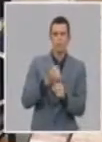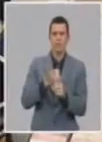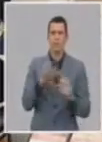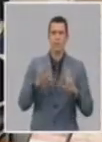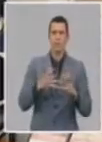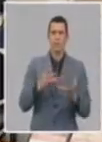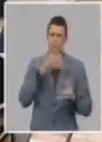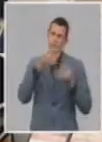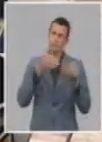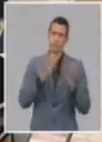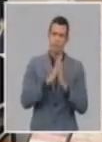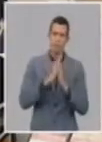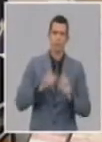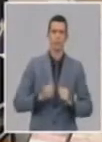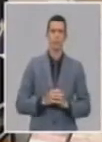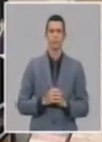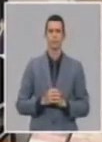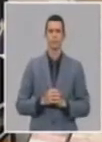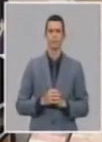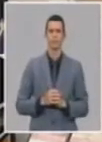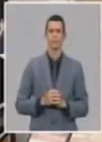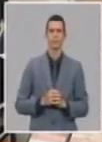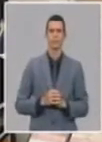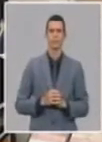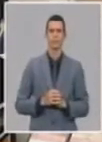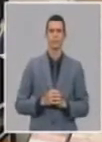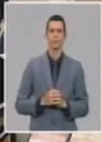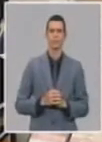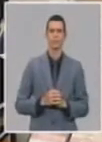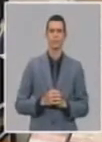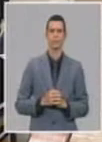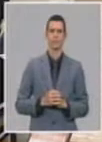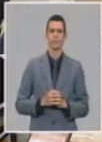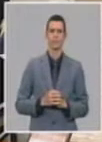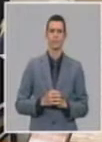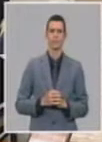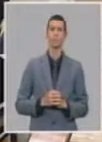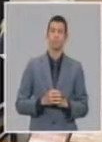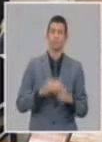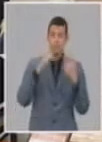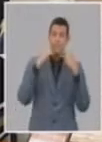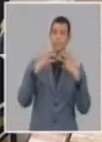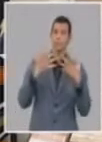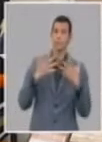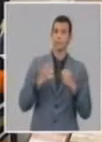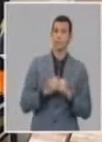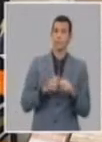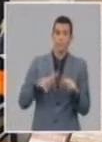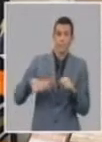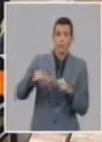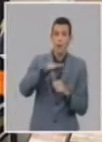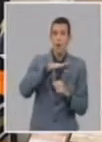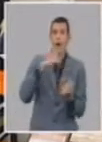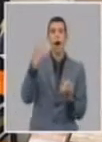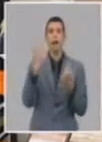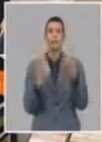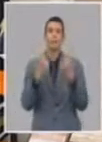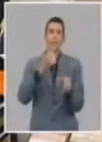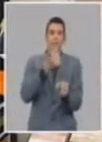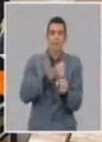Muy buenas noches, Randy, y a todas aquellas personas que se encuentran en sintonía con este importante programa que permite a toda la